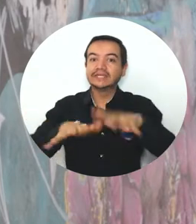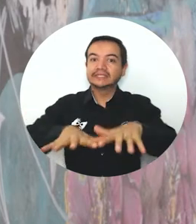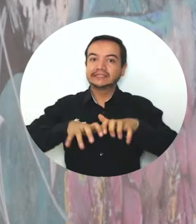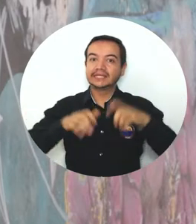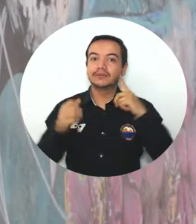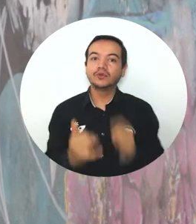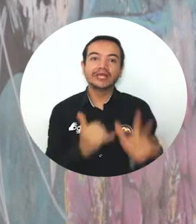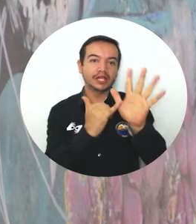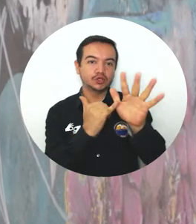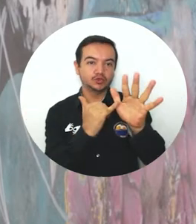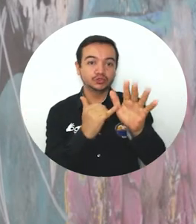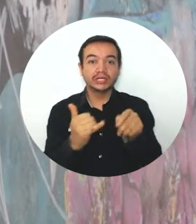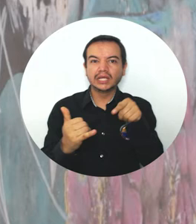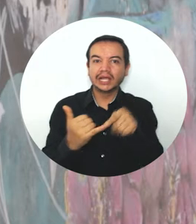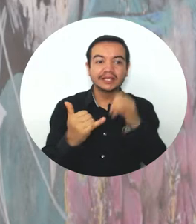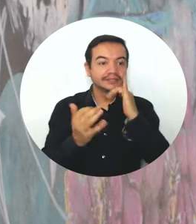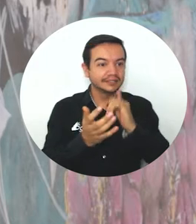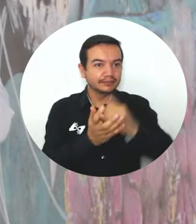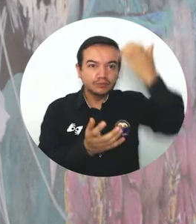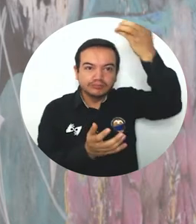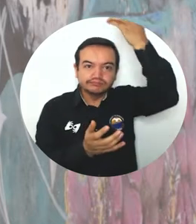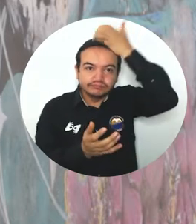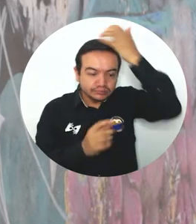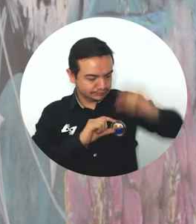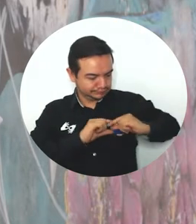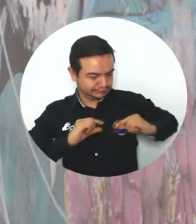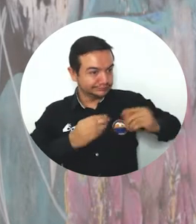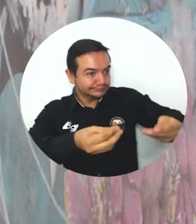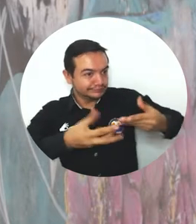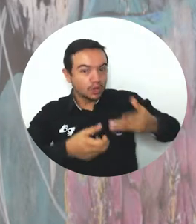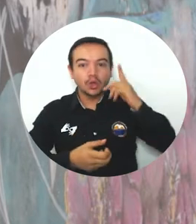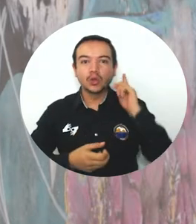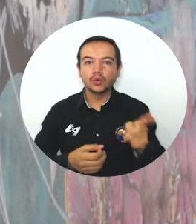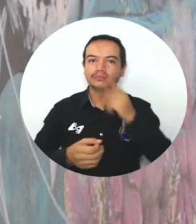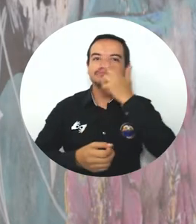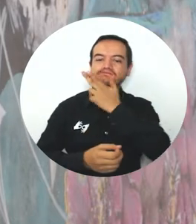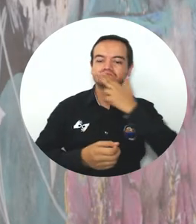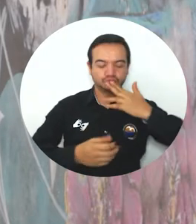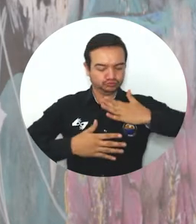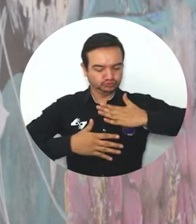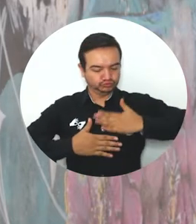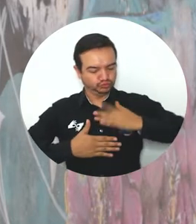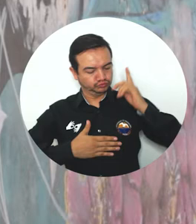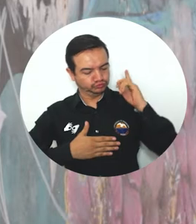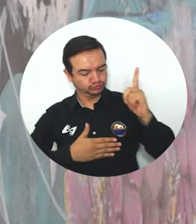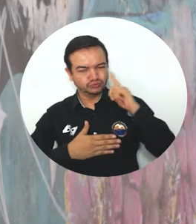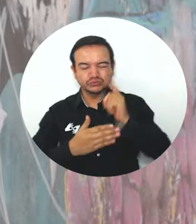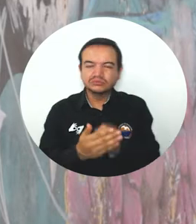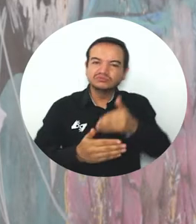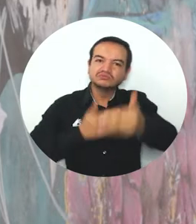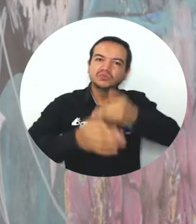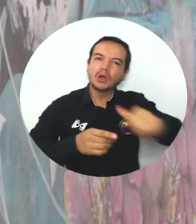luz, donde recibieron las tocas y placas como emblemas que representan el compromiso ético que deben asumir en el inicio de sus